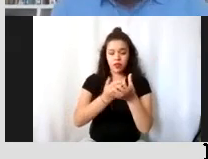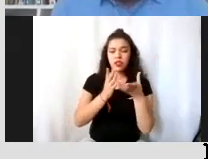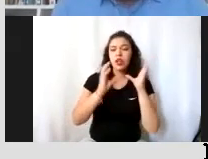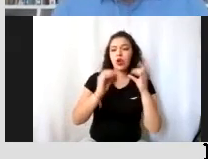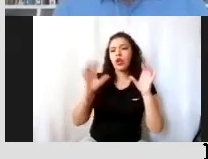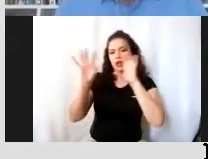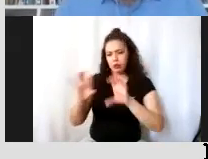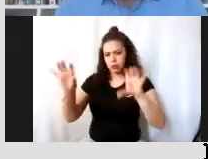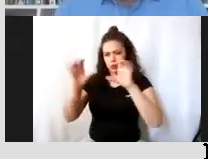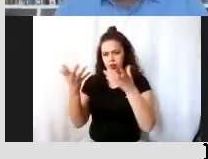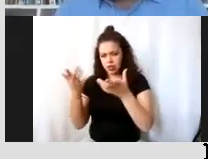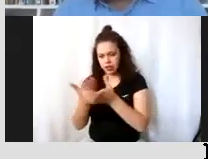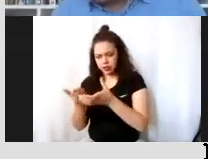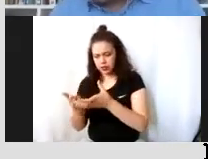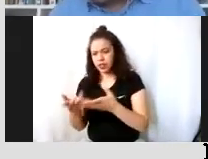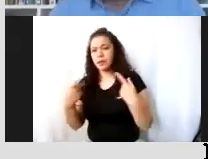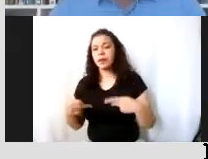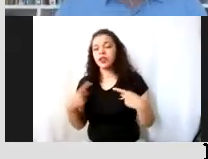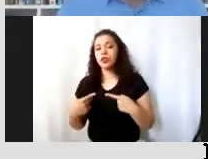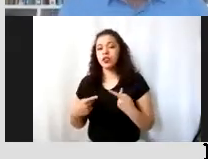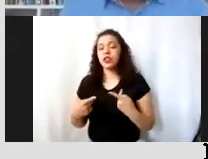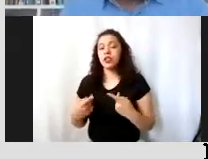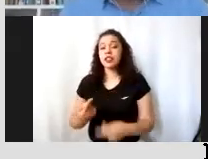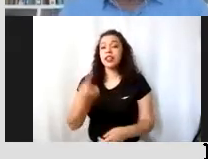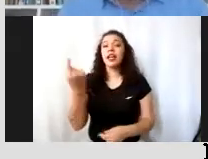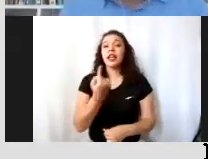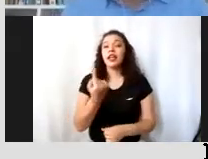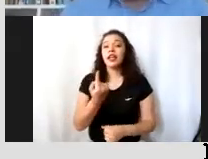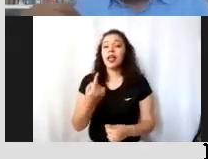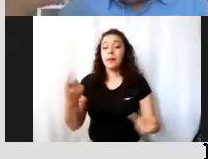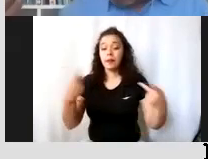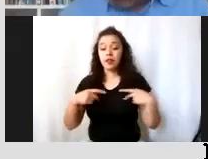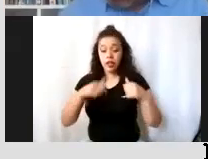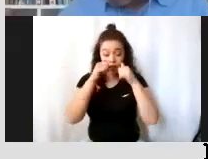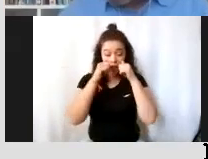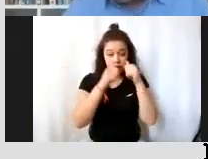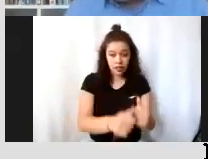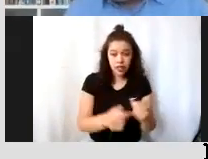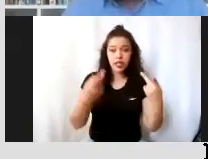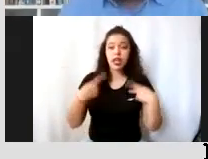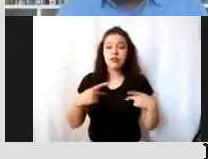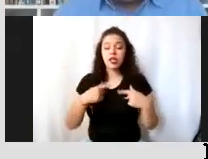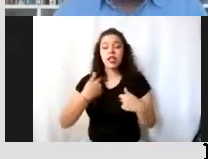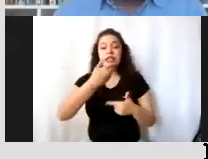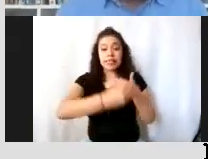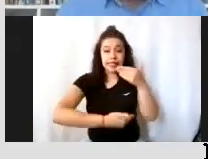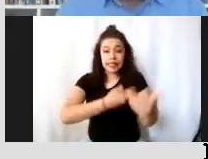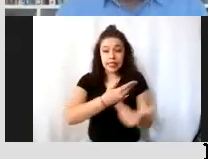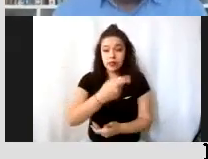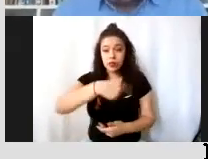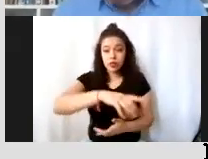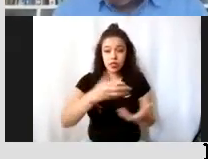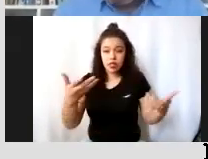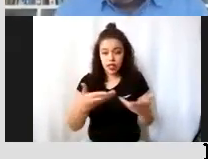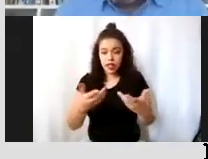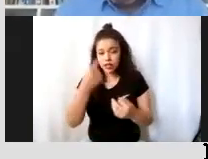electrónicos de las personas que, de las personas asistidas, de las personas a las que les den asistencia con base en el rubro